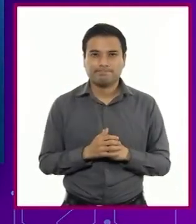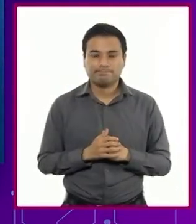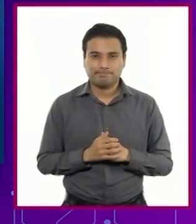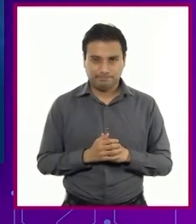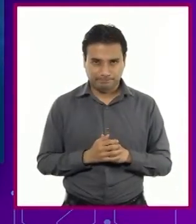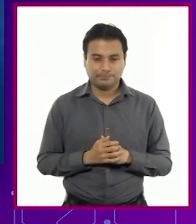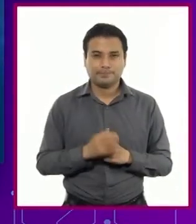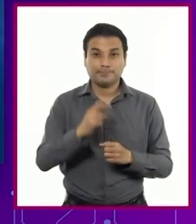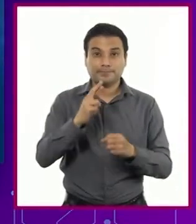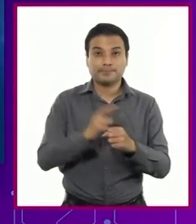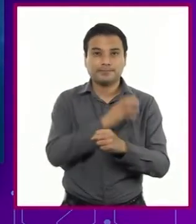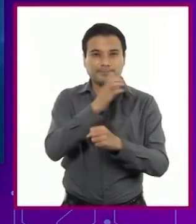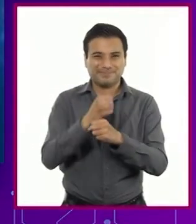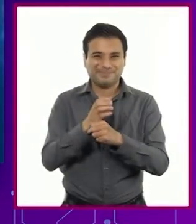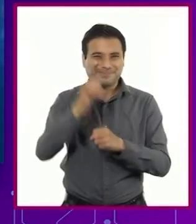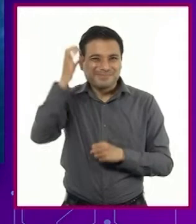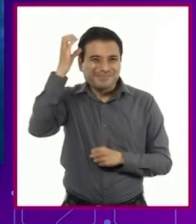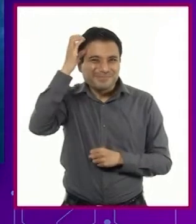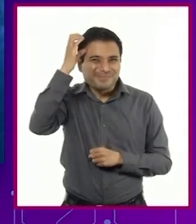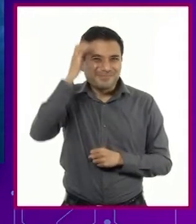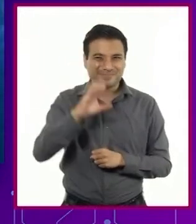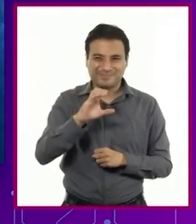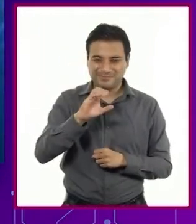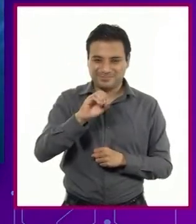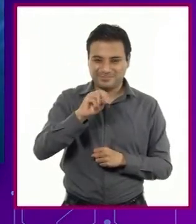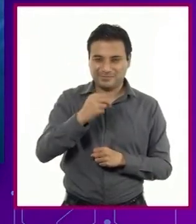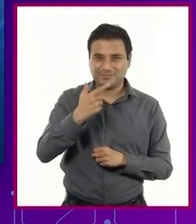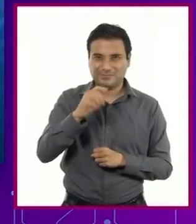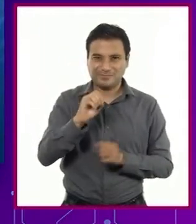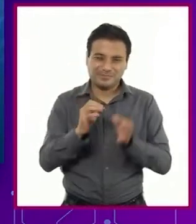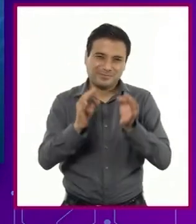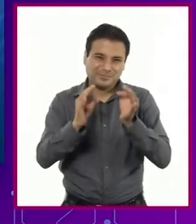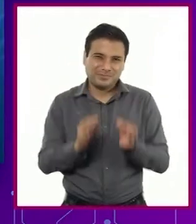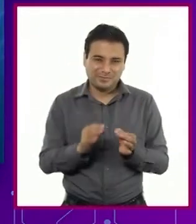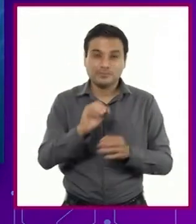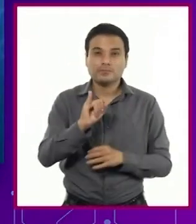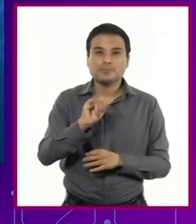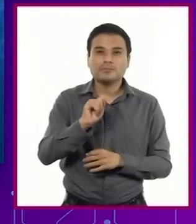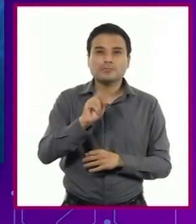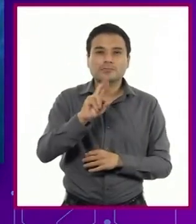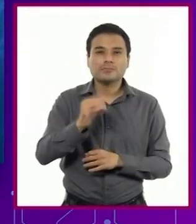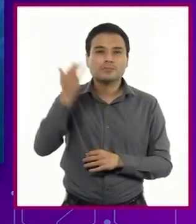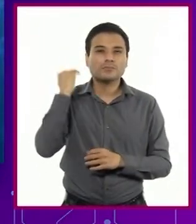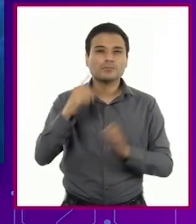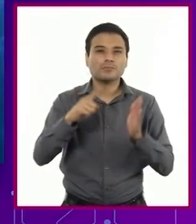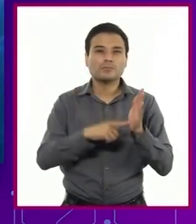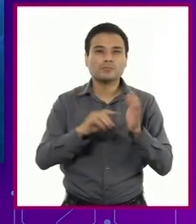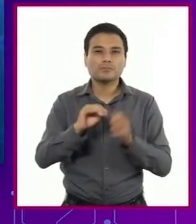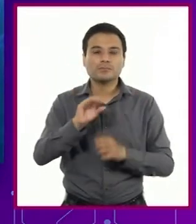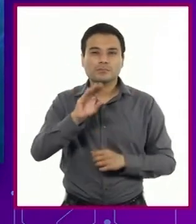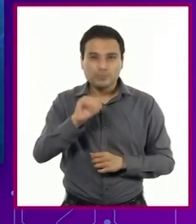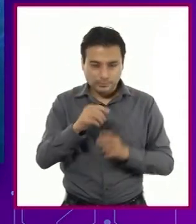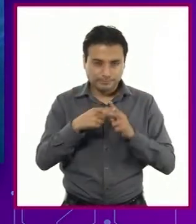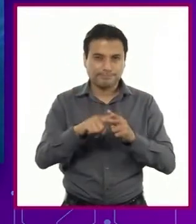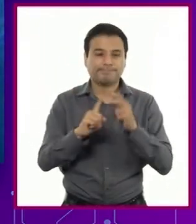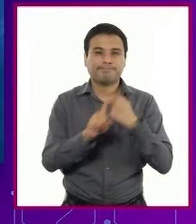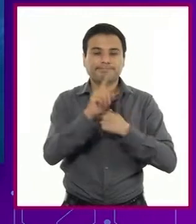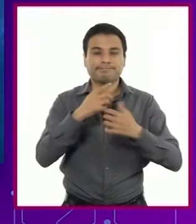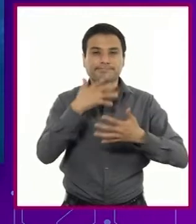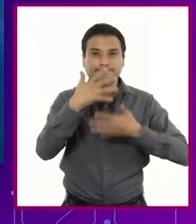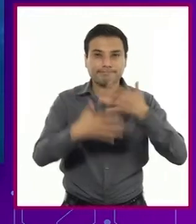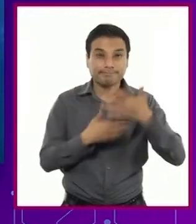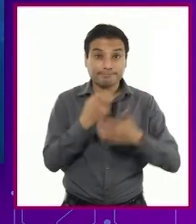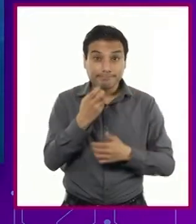de la República Democrática del Congo, en la provincia de Ituri, que inició en 1999 y ha